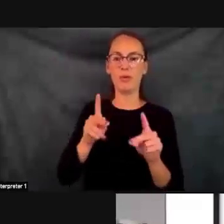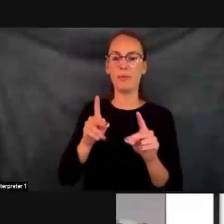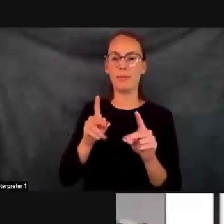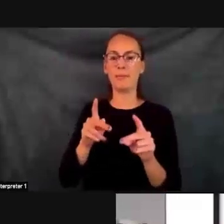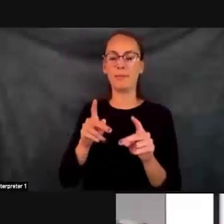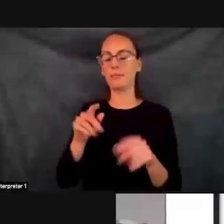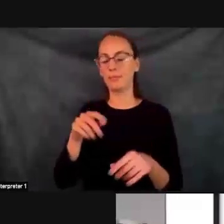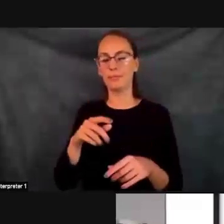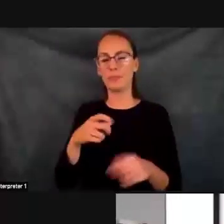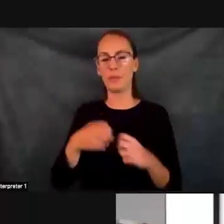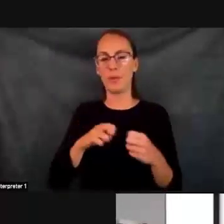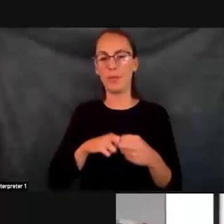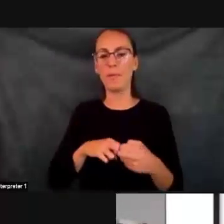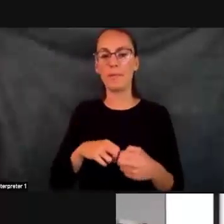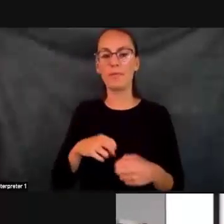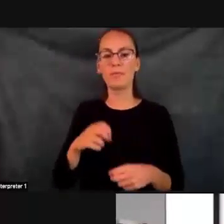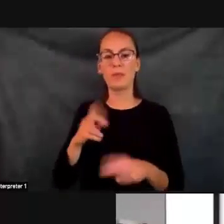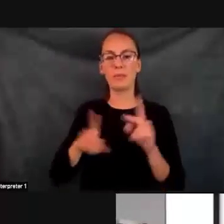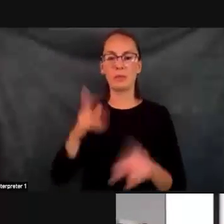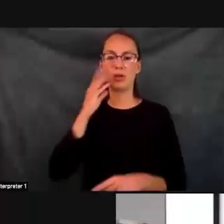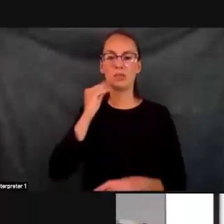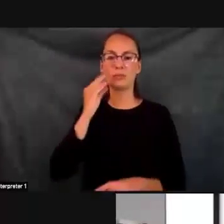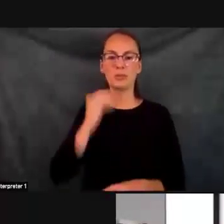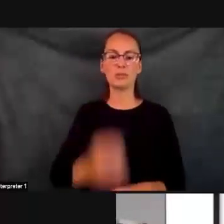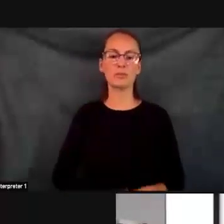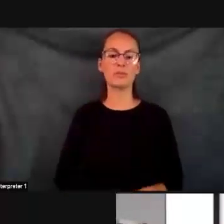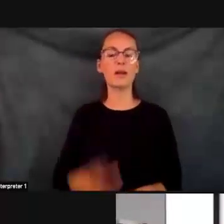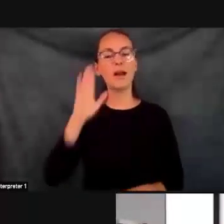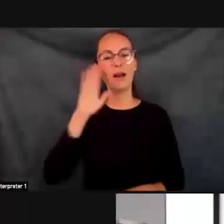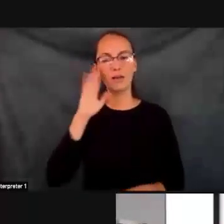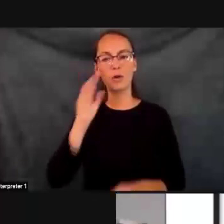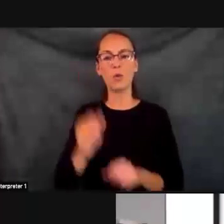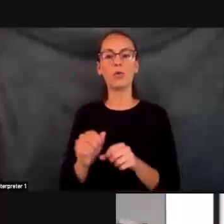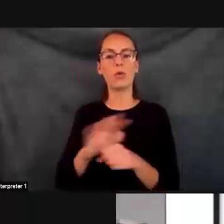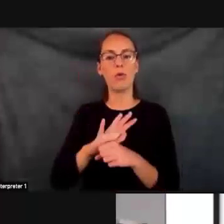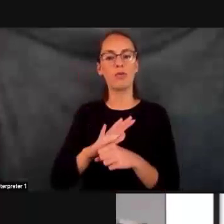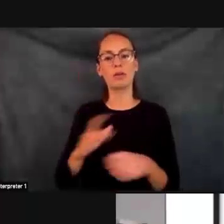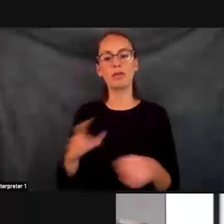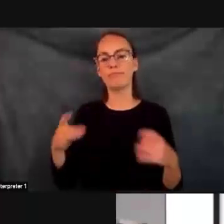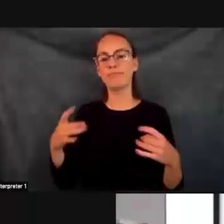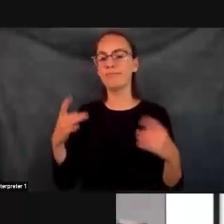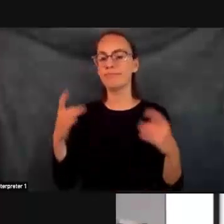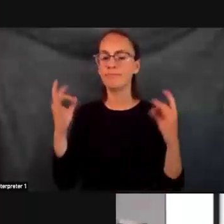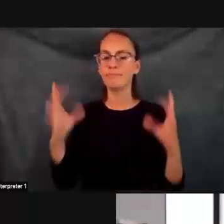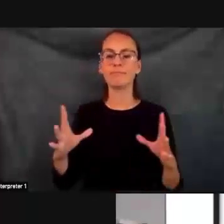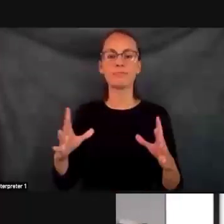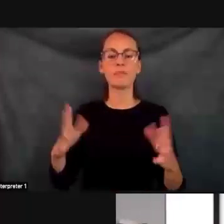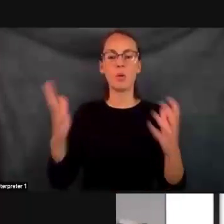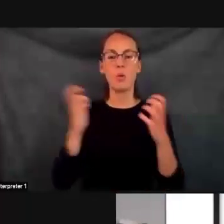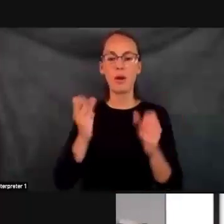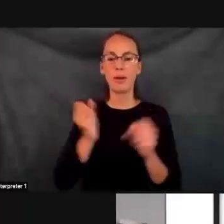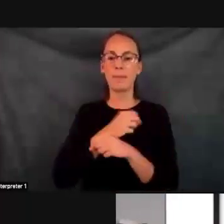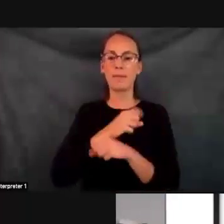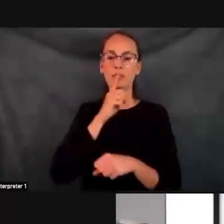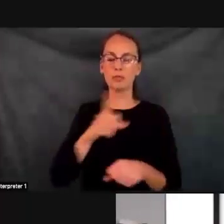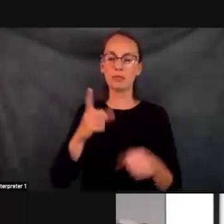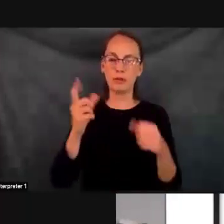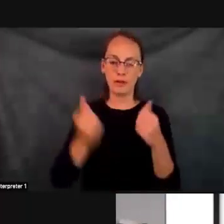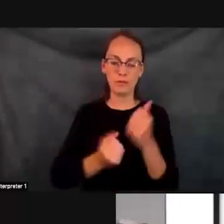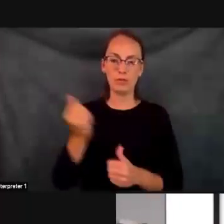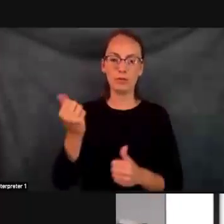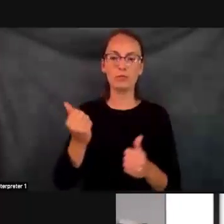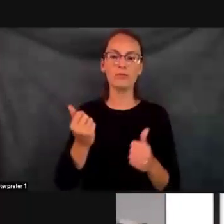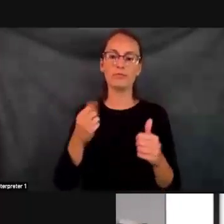tránsito. En conclusión, sabemos que la pandemia crea incertidumbres. Este proceso asegura que todos